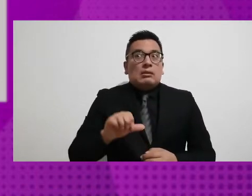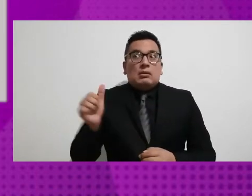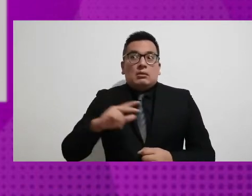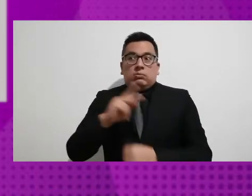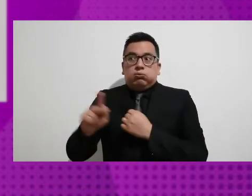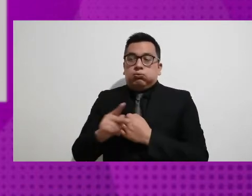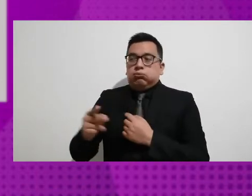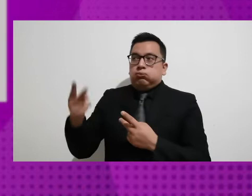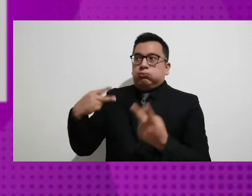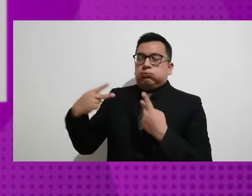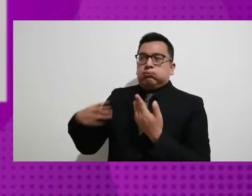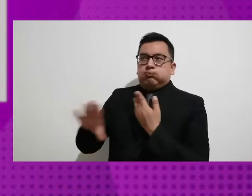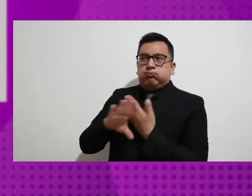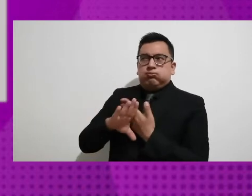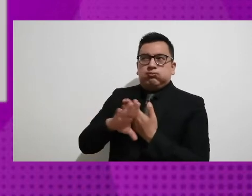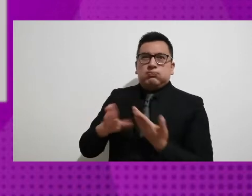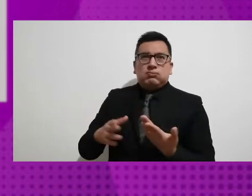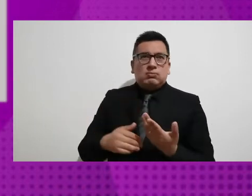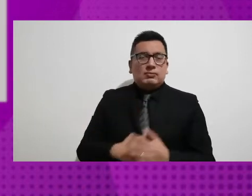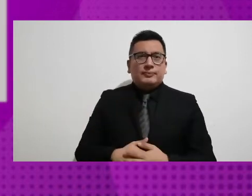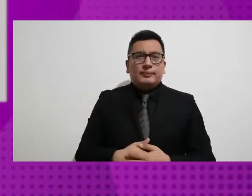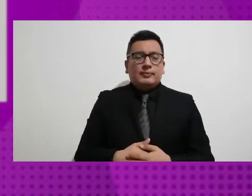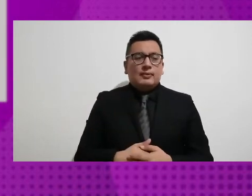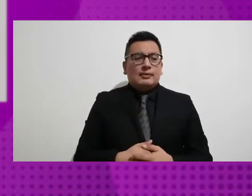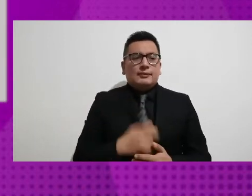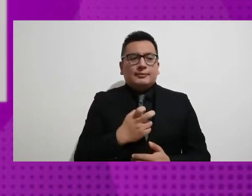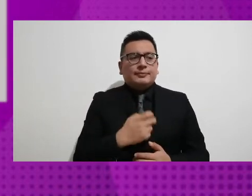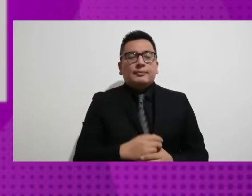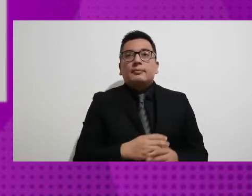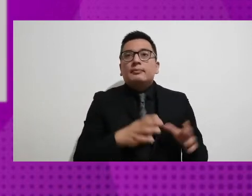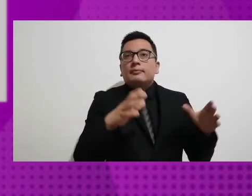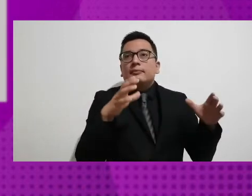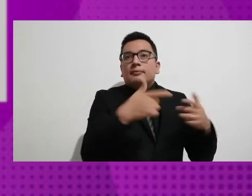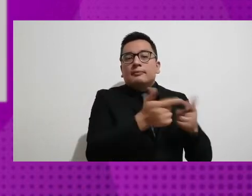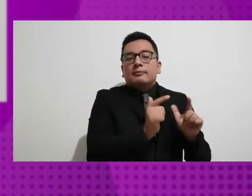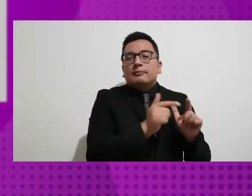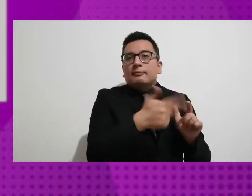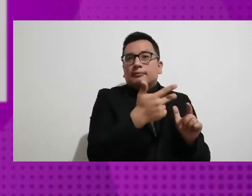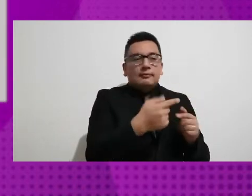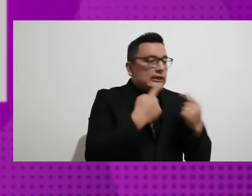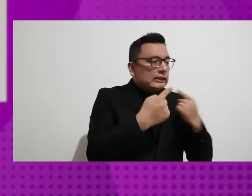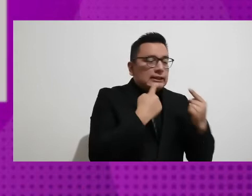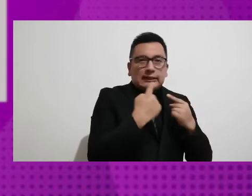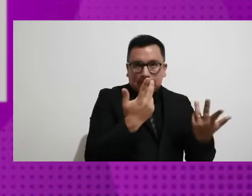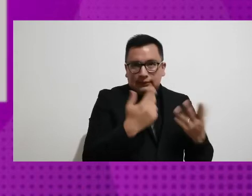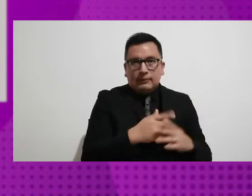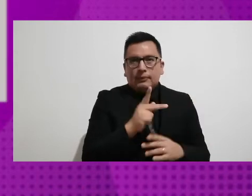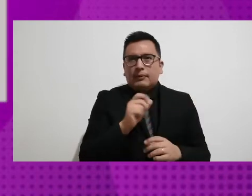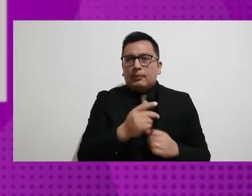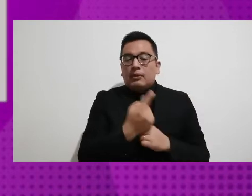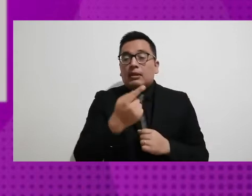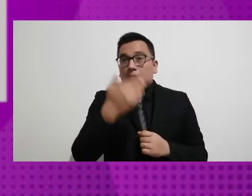la amenaza exterior, el temor a la reconquista de Inglaterra, pero también de la potencial amenaza